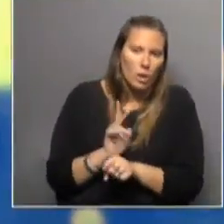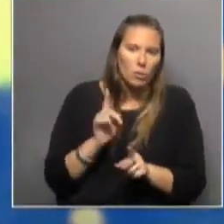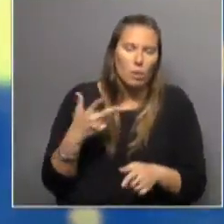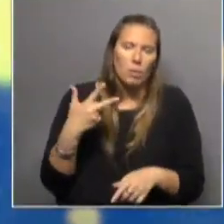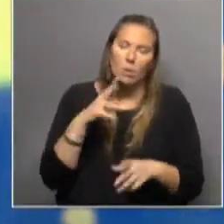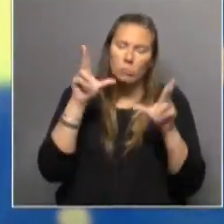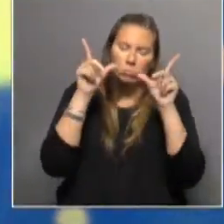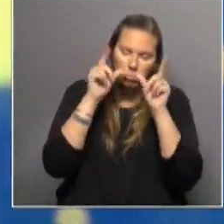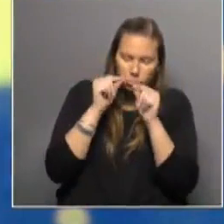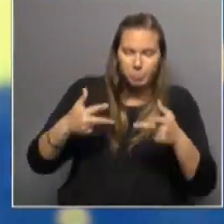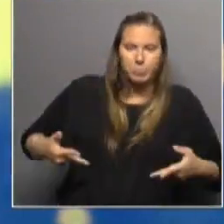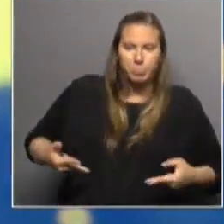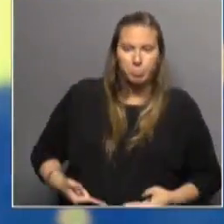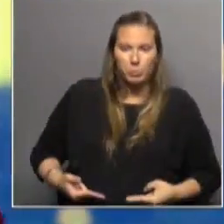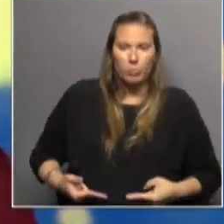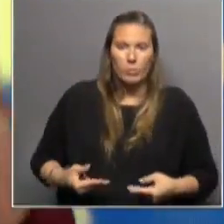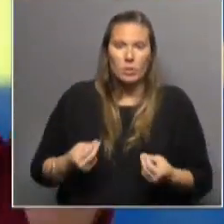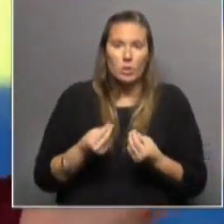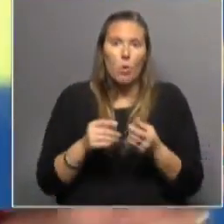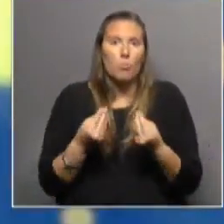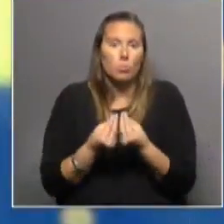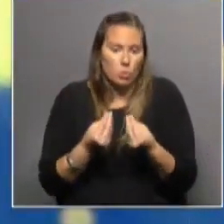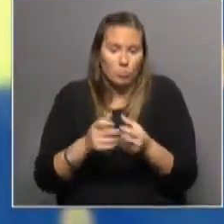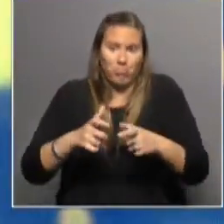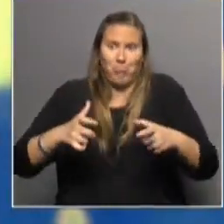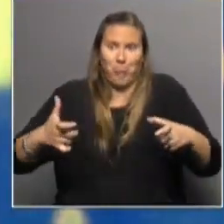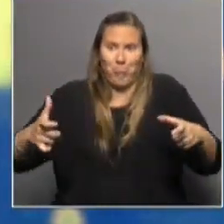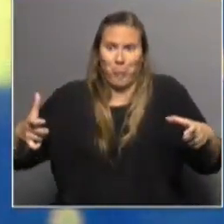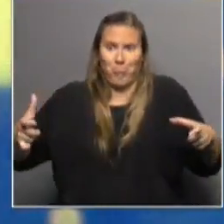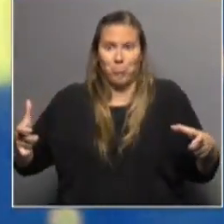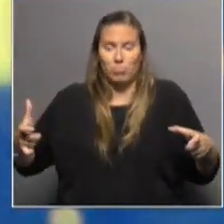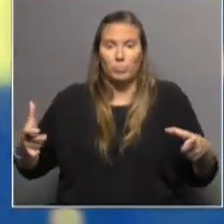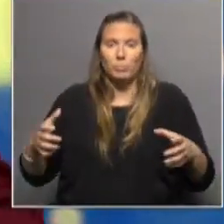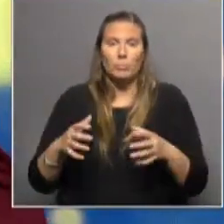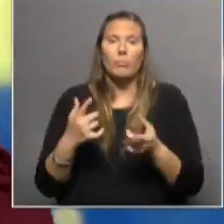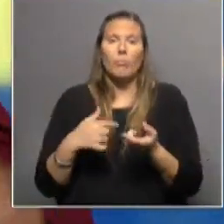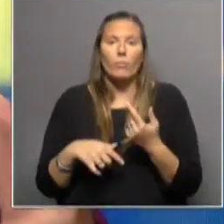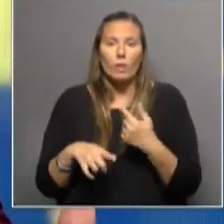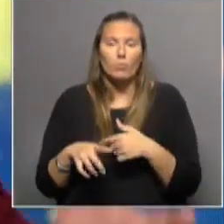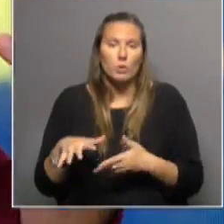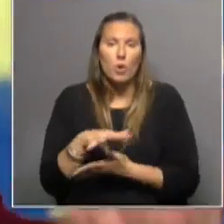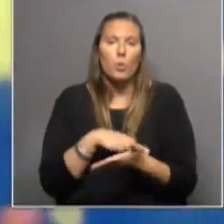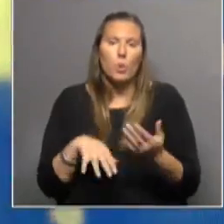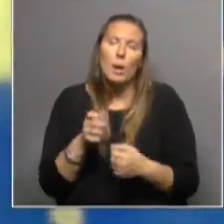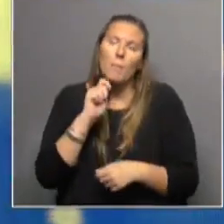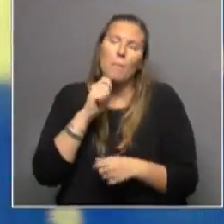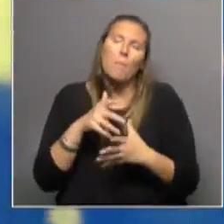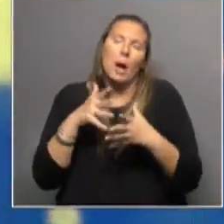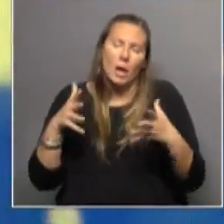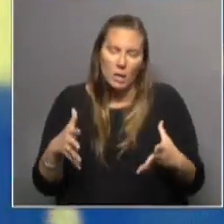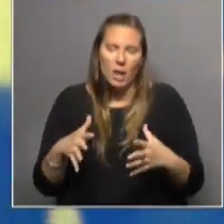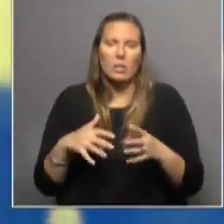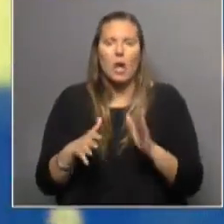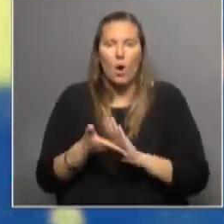dormir. Y bueno, los van castrando de a poco, porque si no se está multiplicando esa población. Pero bueno, están en un lugar más cómodo, más amplio.